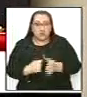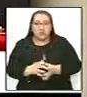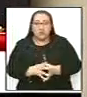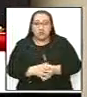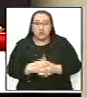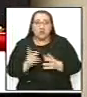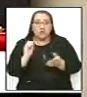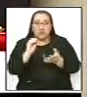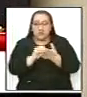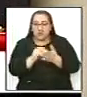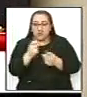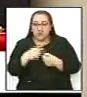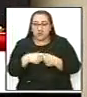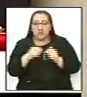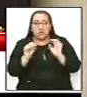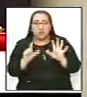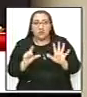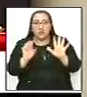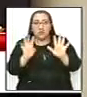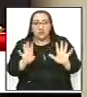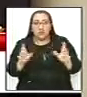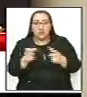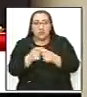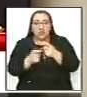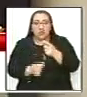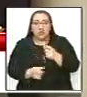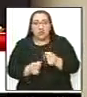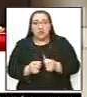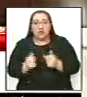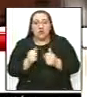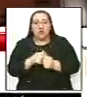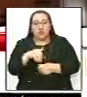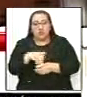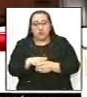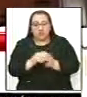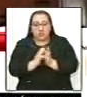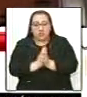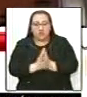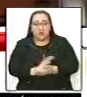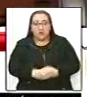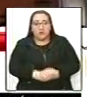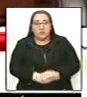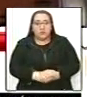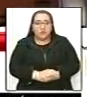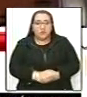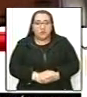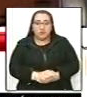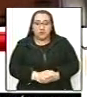Han registrado asistencia 79 señores congresistas al voto.